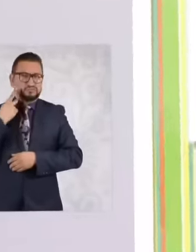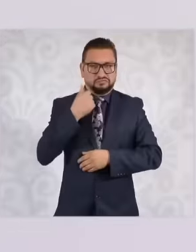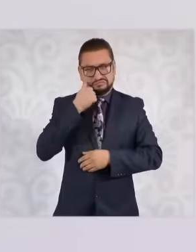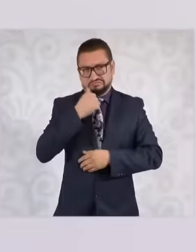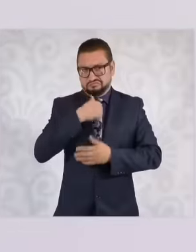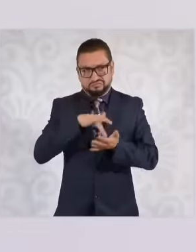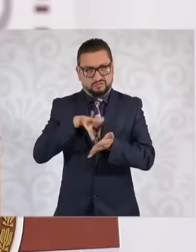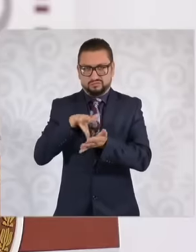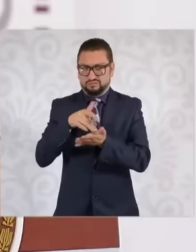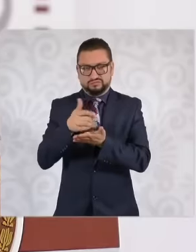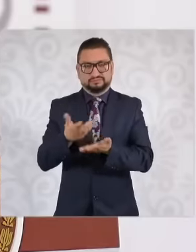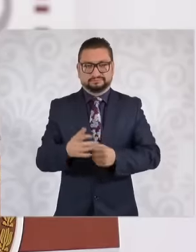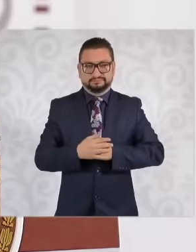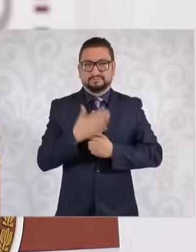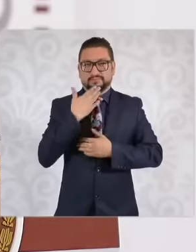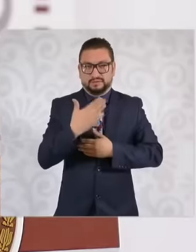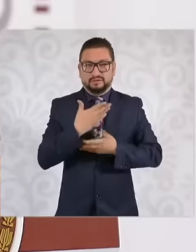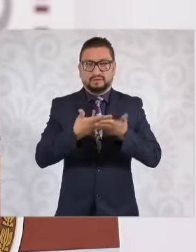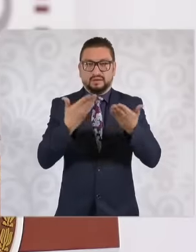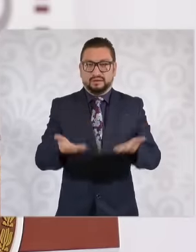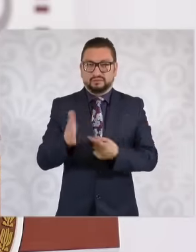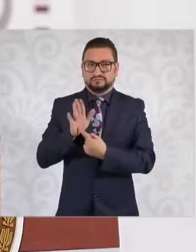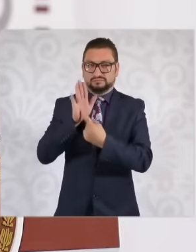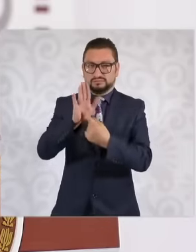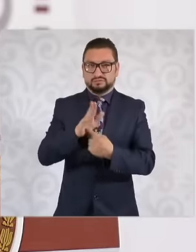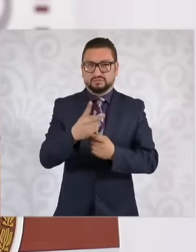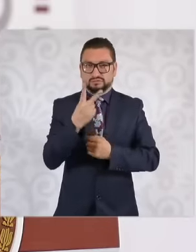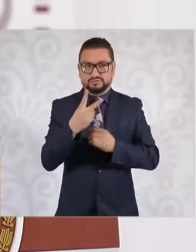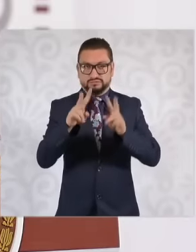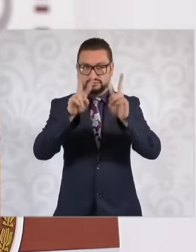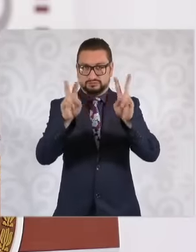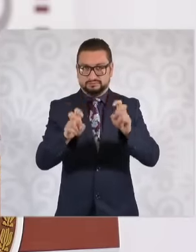Bueno, vamos a presentar dos temas. Uno,